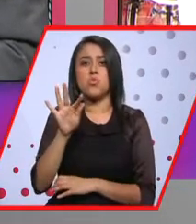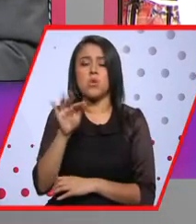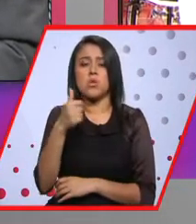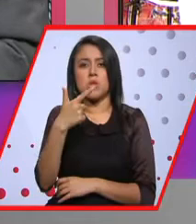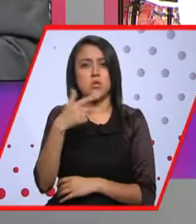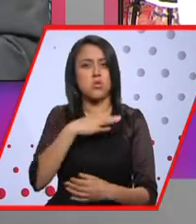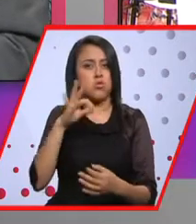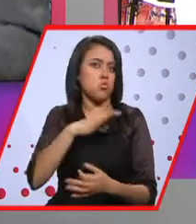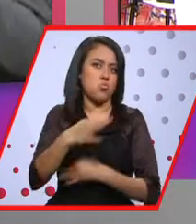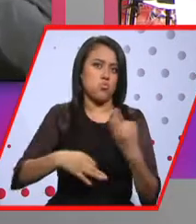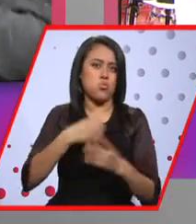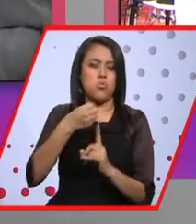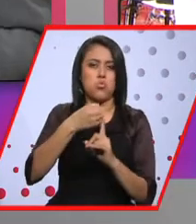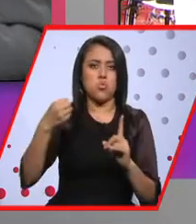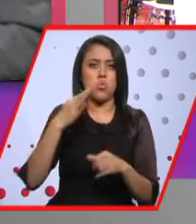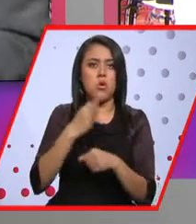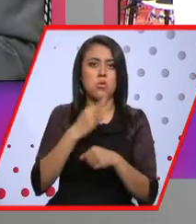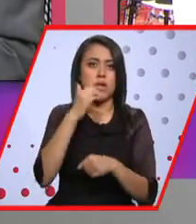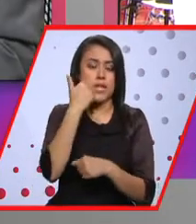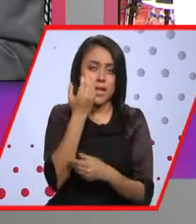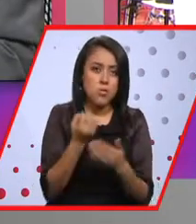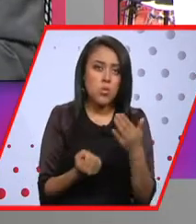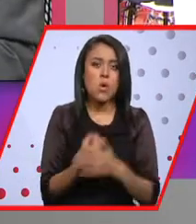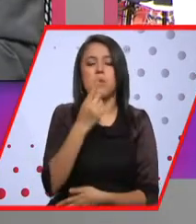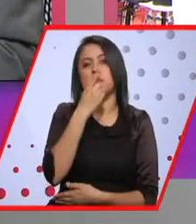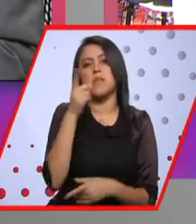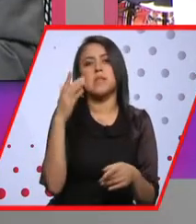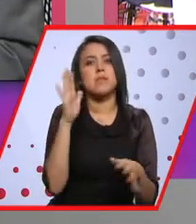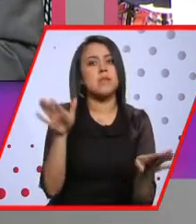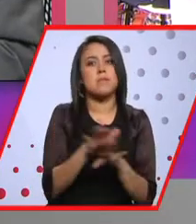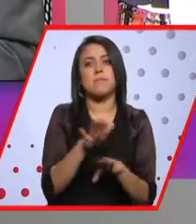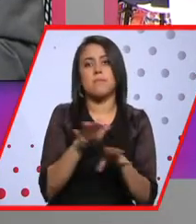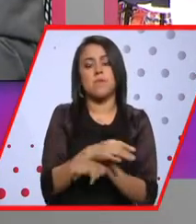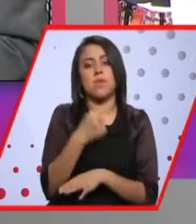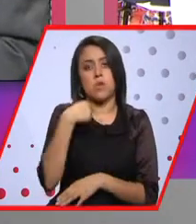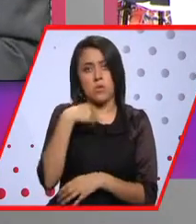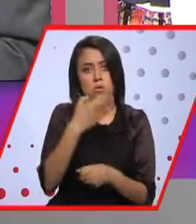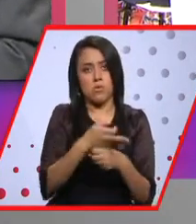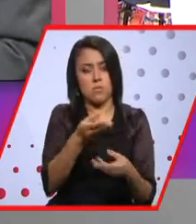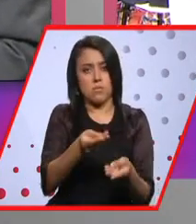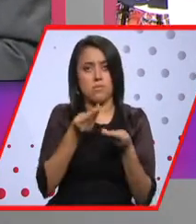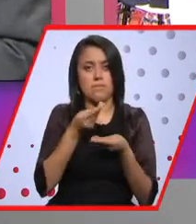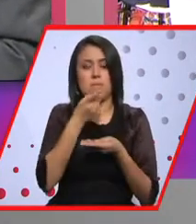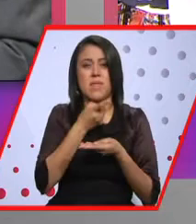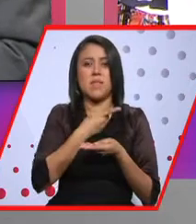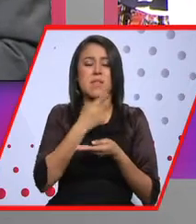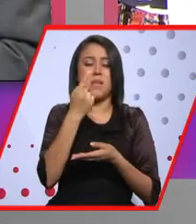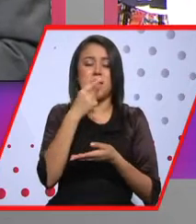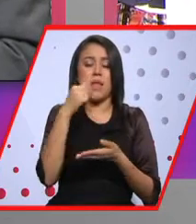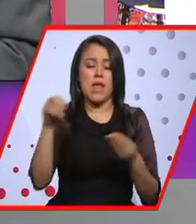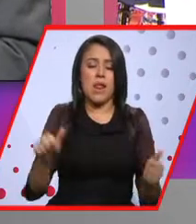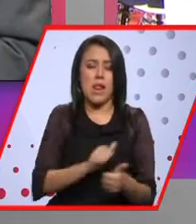mis documentación. Y hoy que la solicita dice 1948. Y ahora que la solicito dice